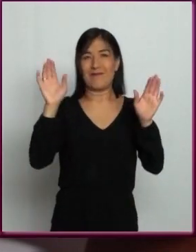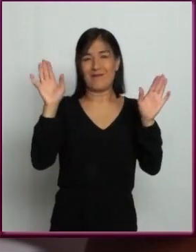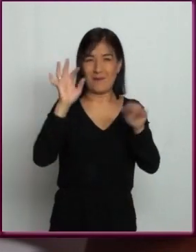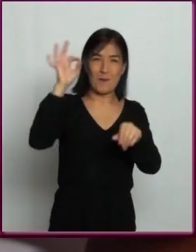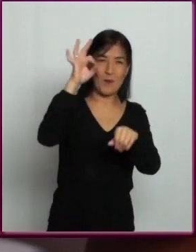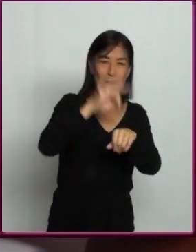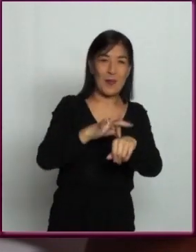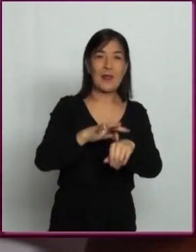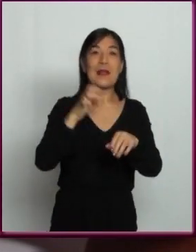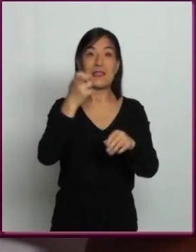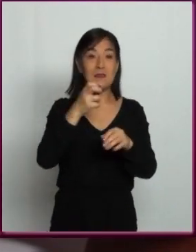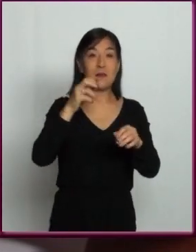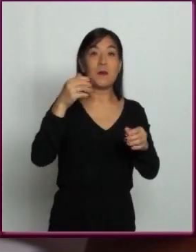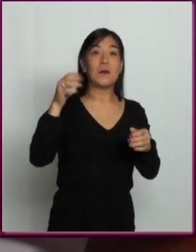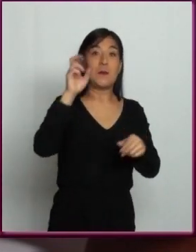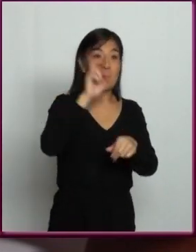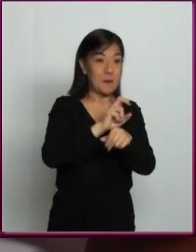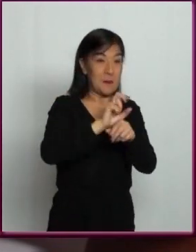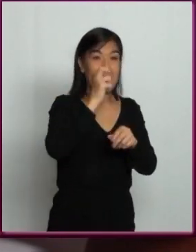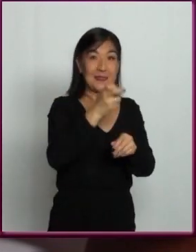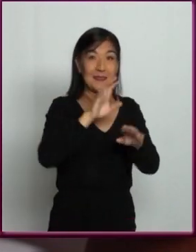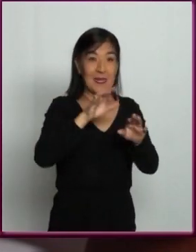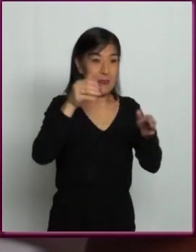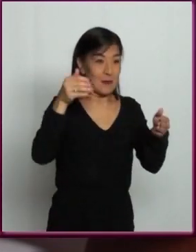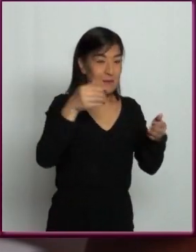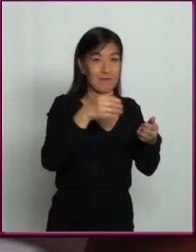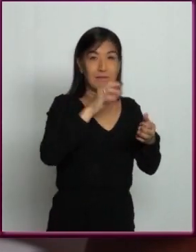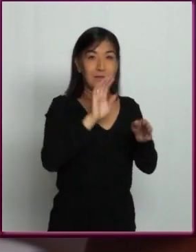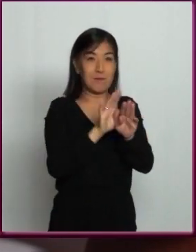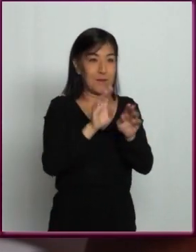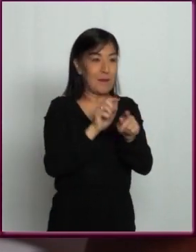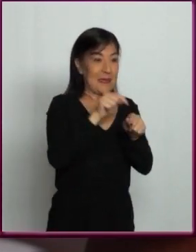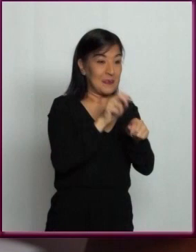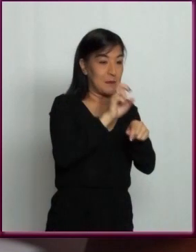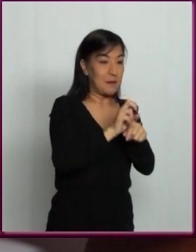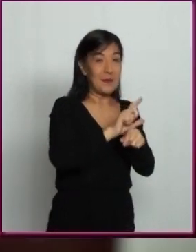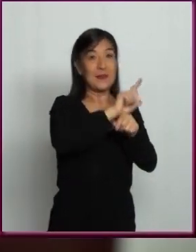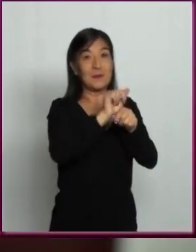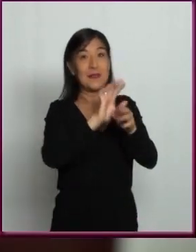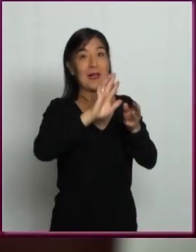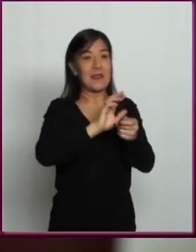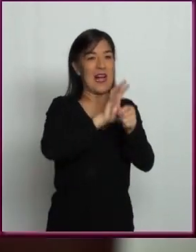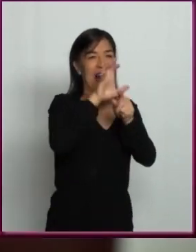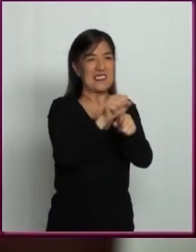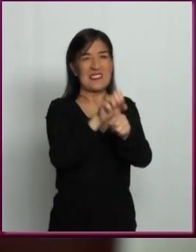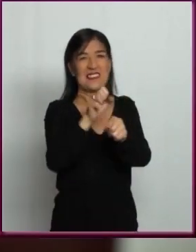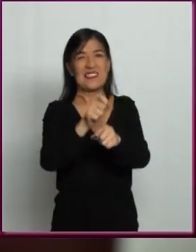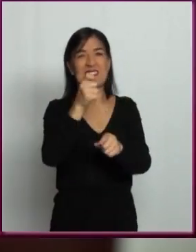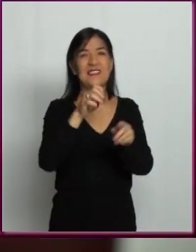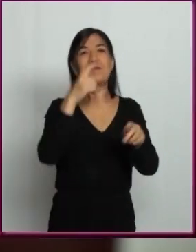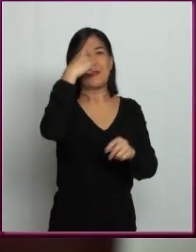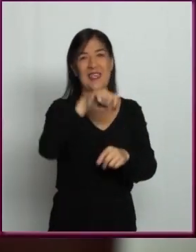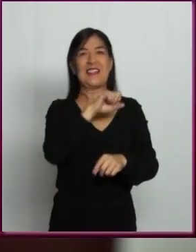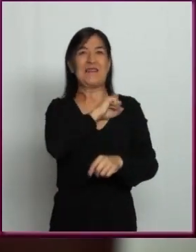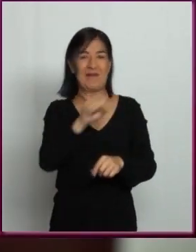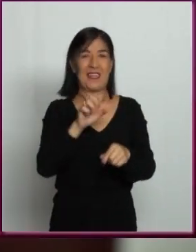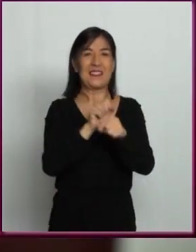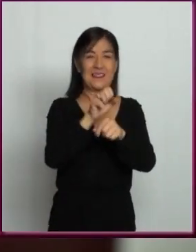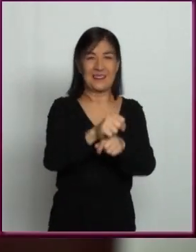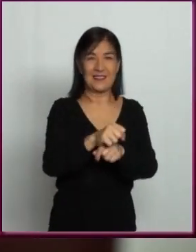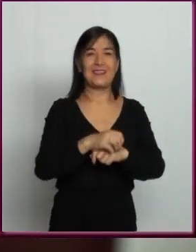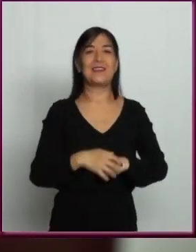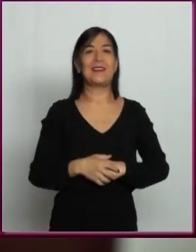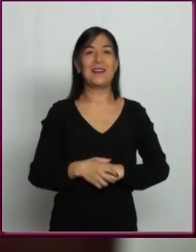huevos eclosionan y las larvas de la avispa se comen vivo al hospedero. Y bueno, a mí